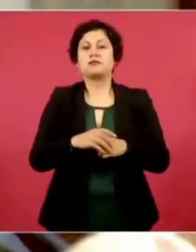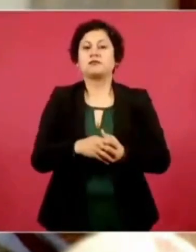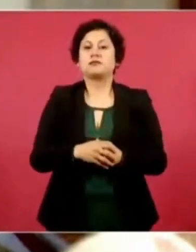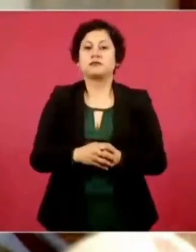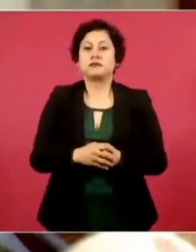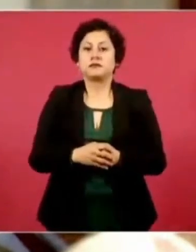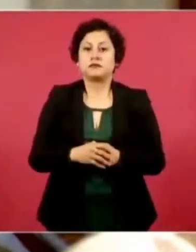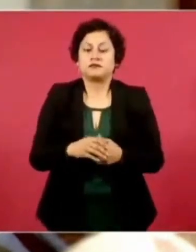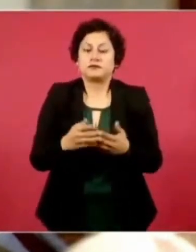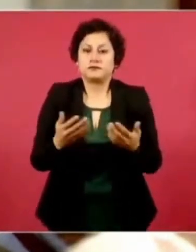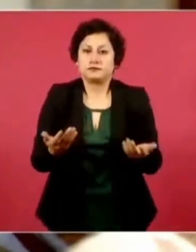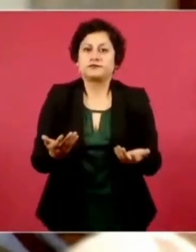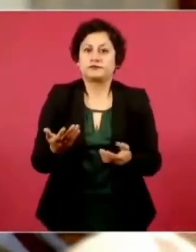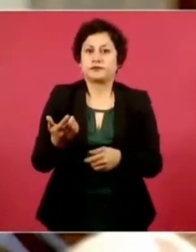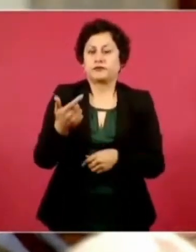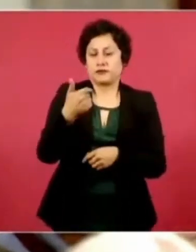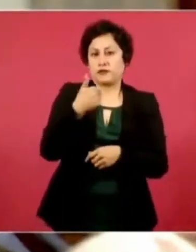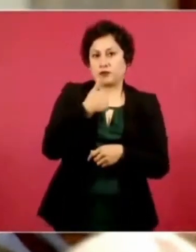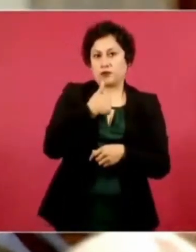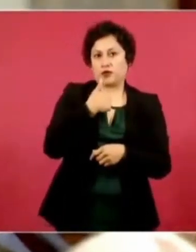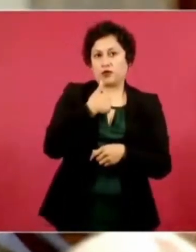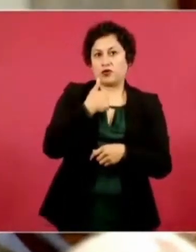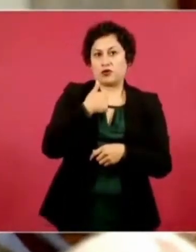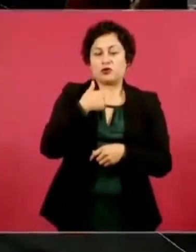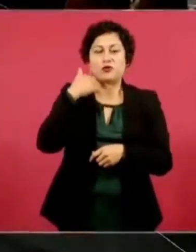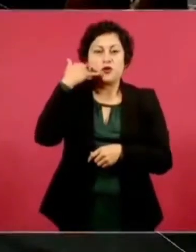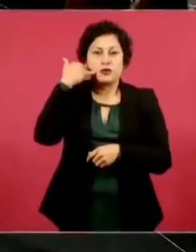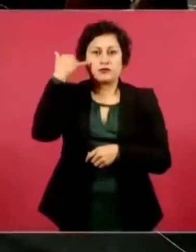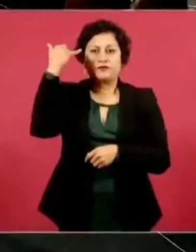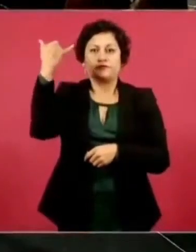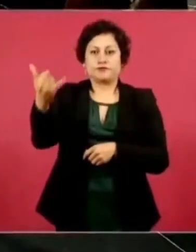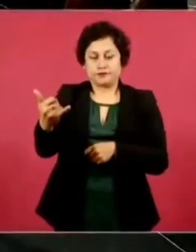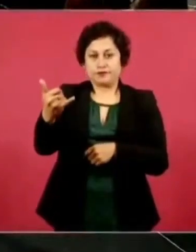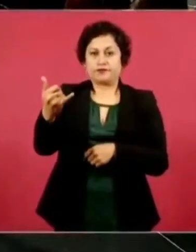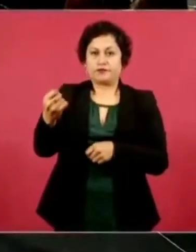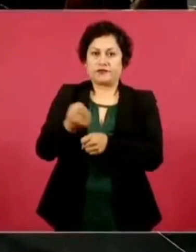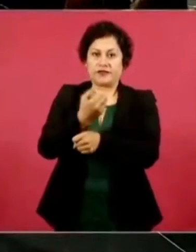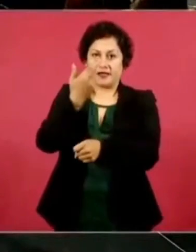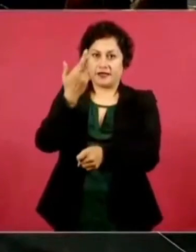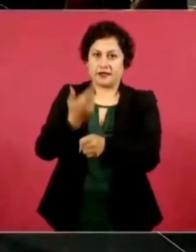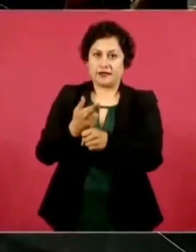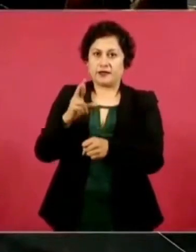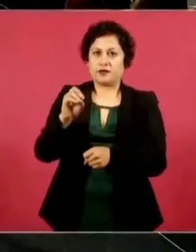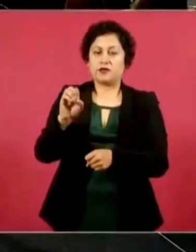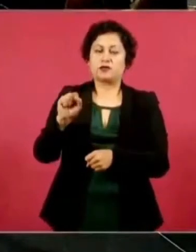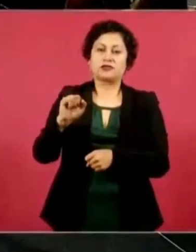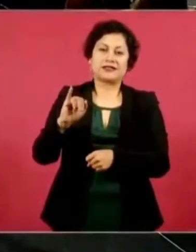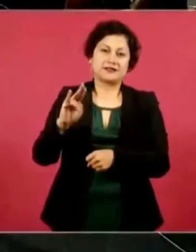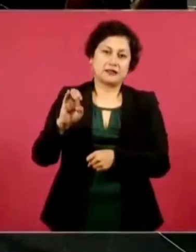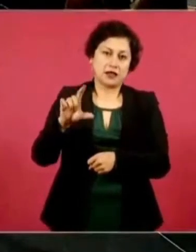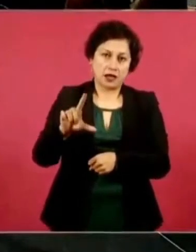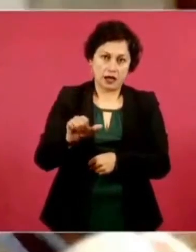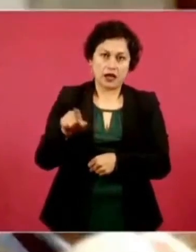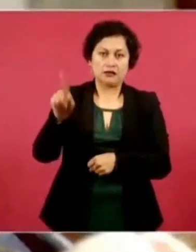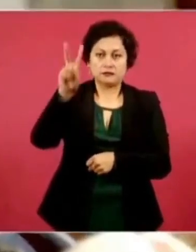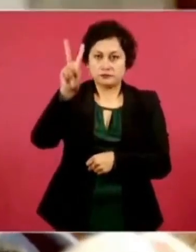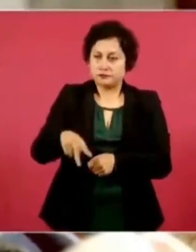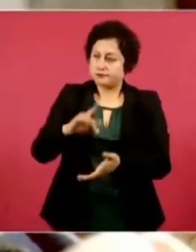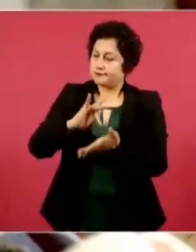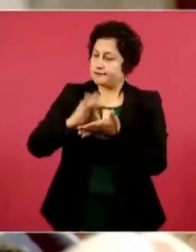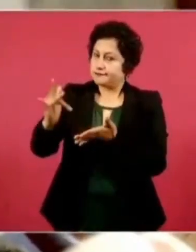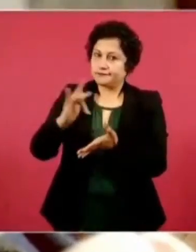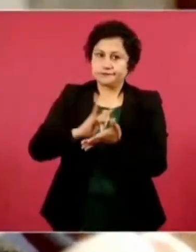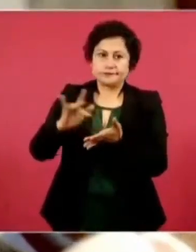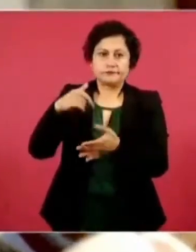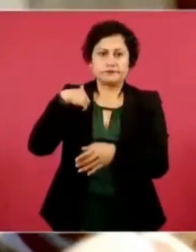Ahí yo me comuniqué con la vocería de la licenciada Rosa Isela, a la cual estoy profundamente agradecida, porque si no hubiera sido por